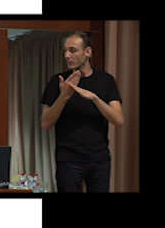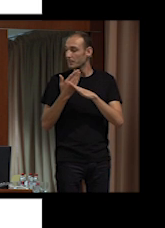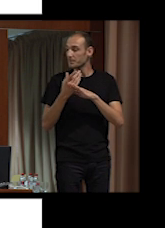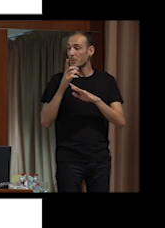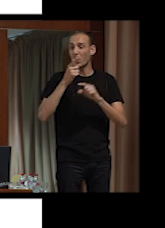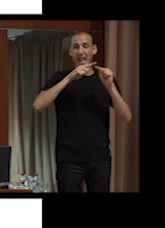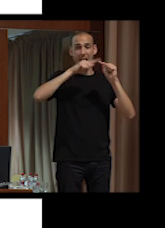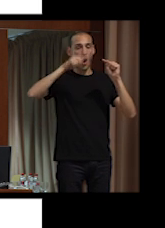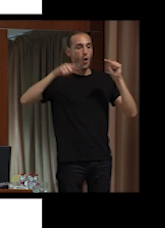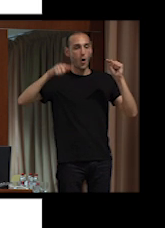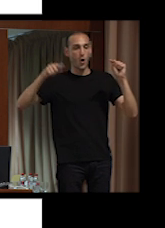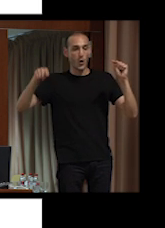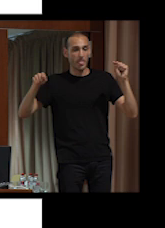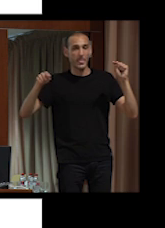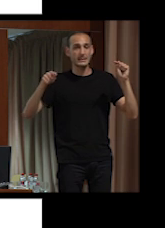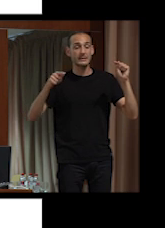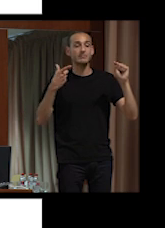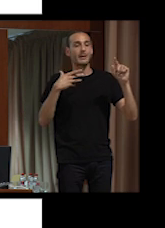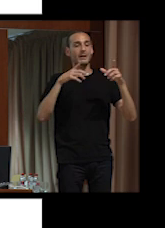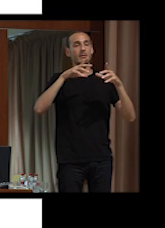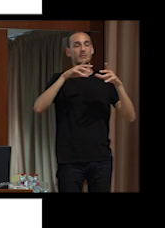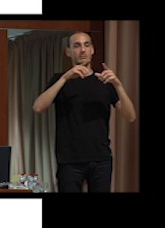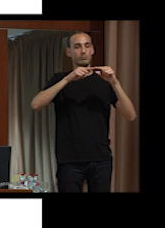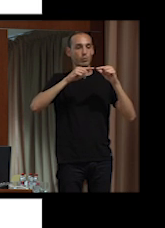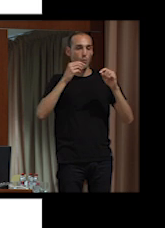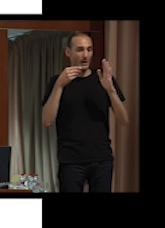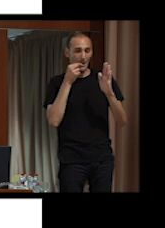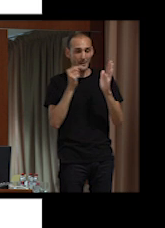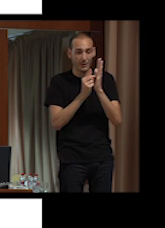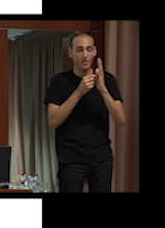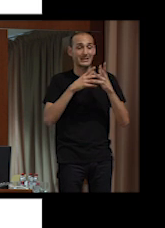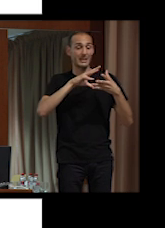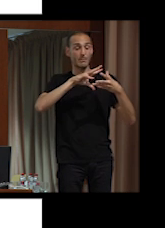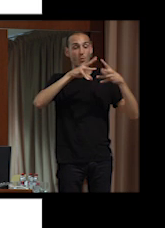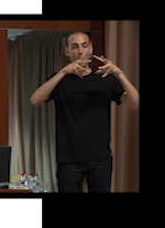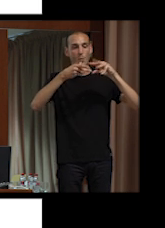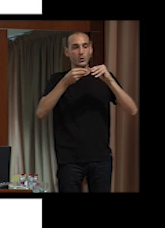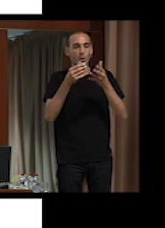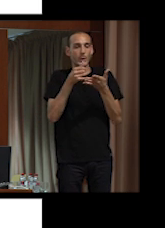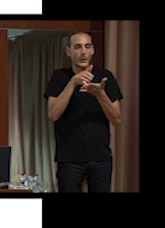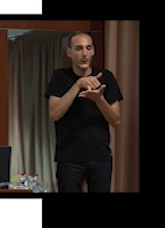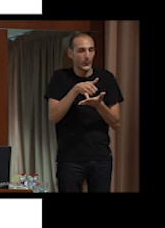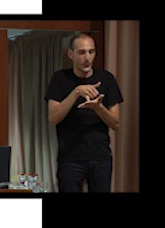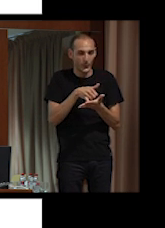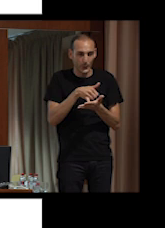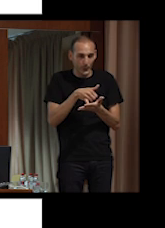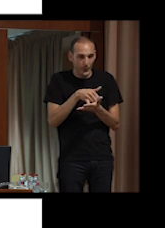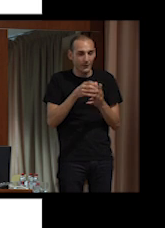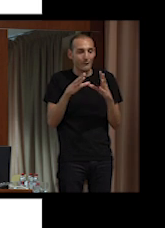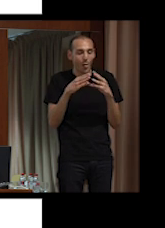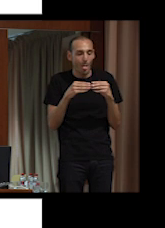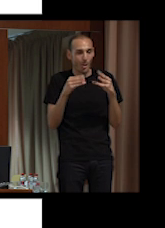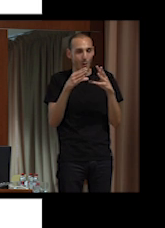segundo, acompañado de hipotonía. Y es importante porque es la fase donde mejor calidad de sueño se